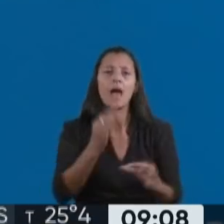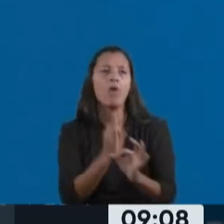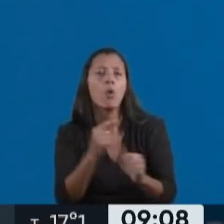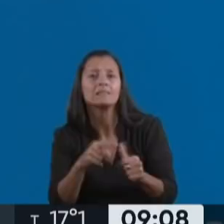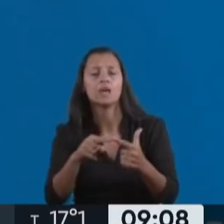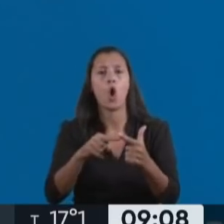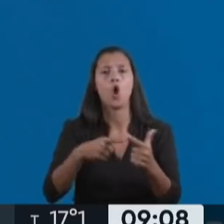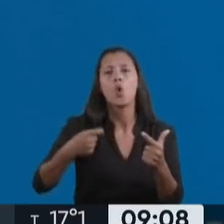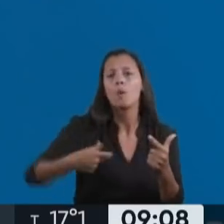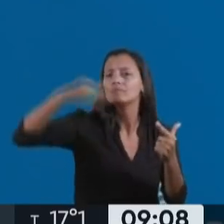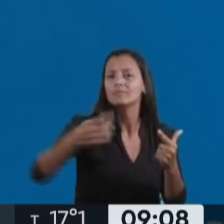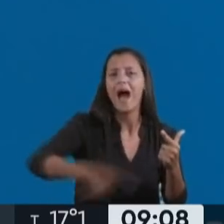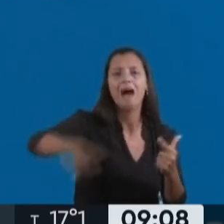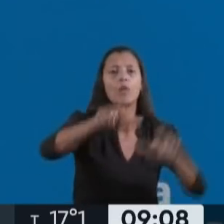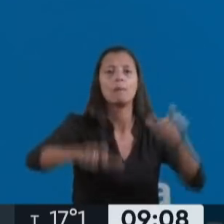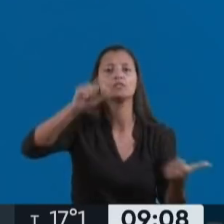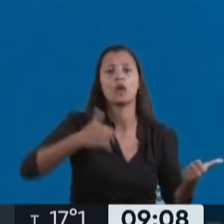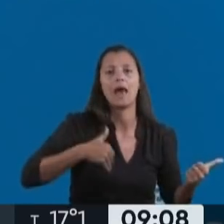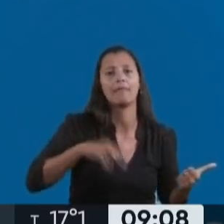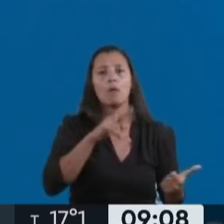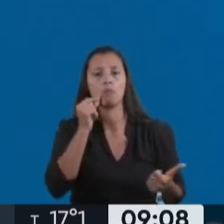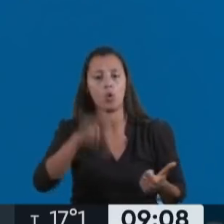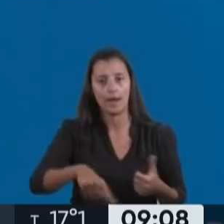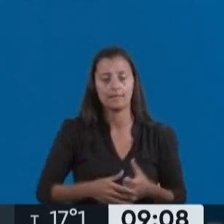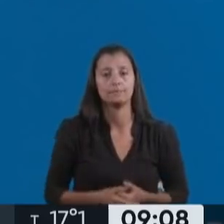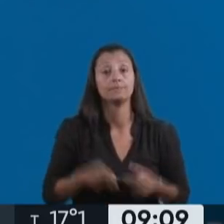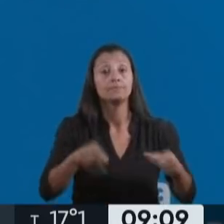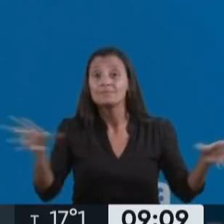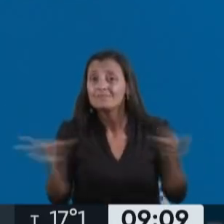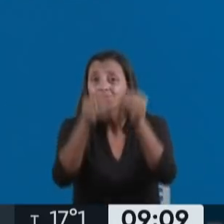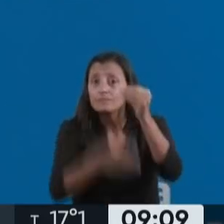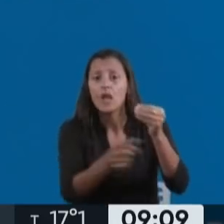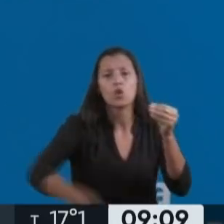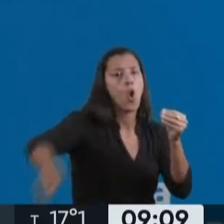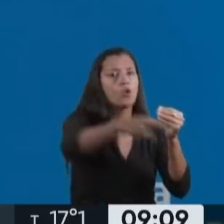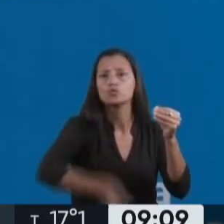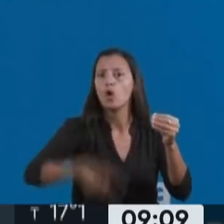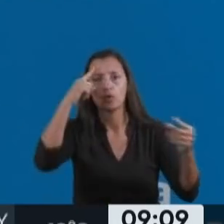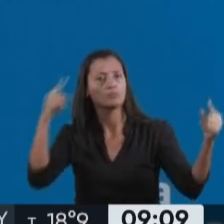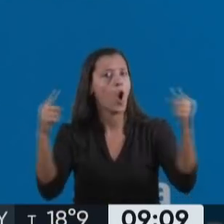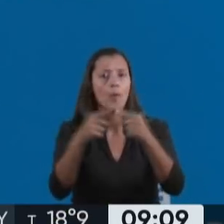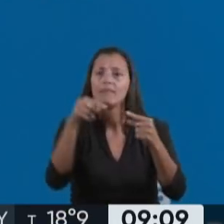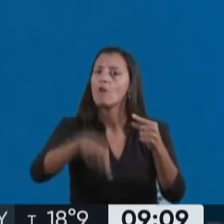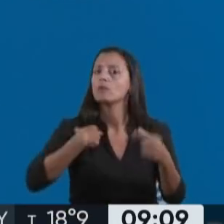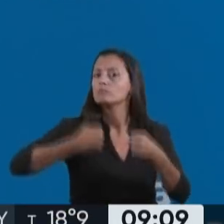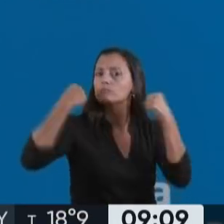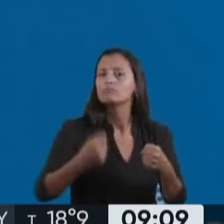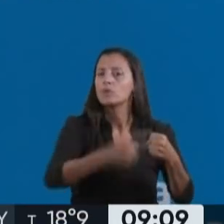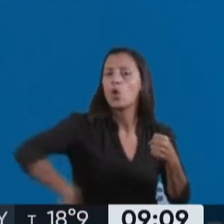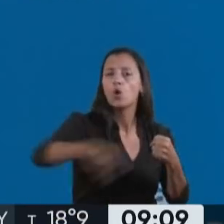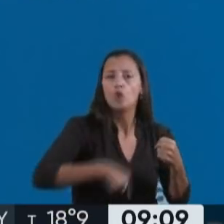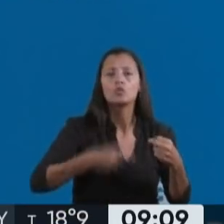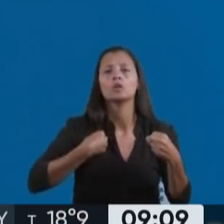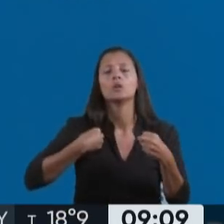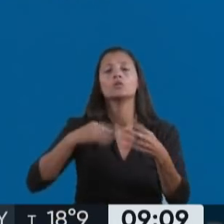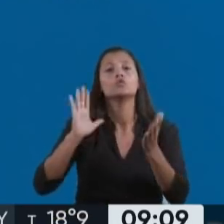educación, con buenas jubilaciones a todos los argentinos y las argentinas. Eso es lo que estamos hoy discutiendo y defendiendo con las negociaciones